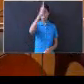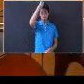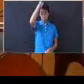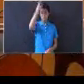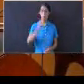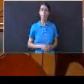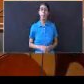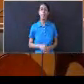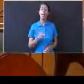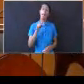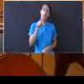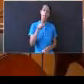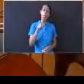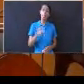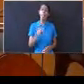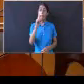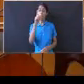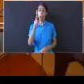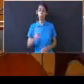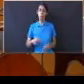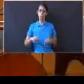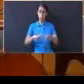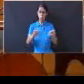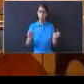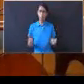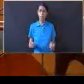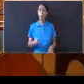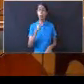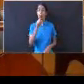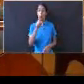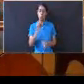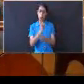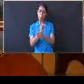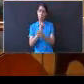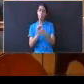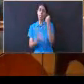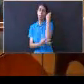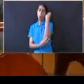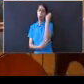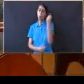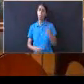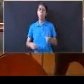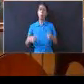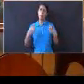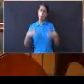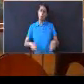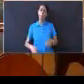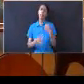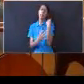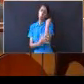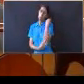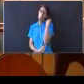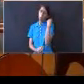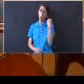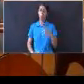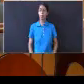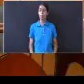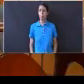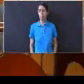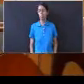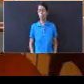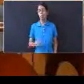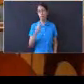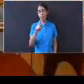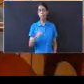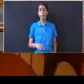Ahí hay una potestad. Lo primero que dicen, una iglesia pobre para gente pobre. Y entonces, eso es el